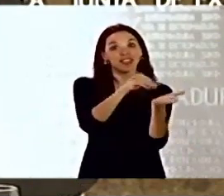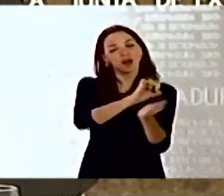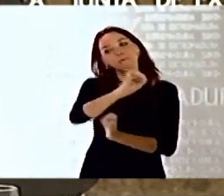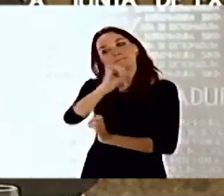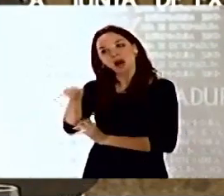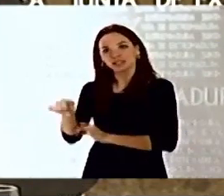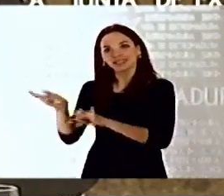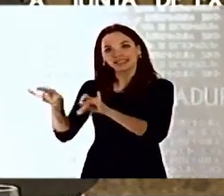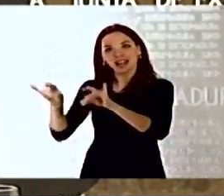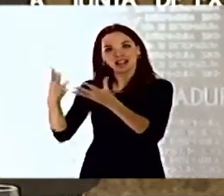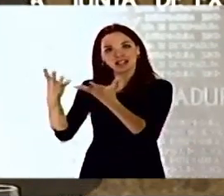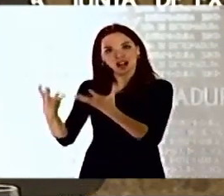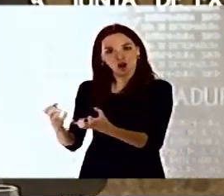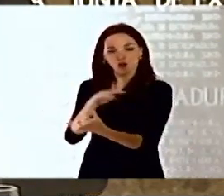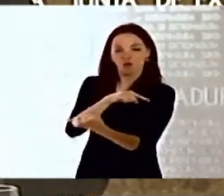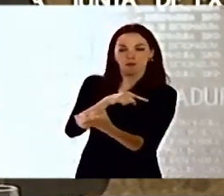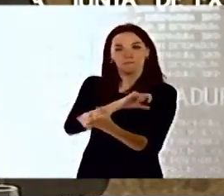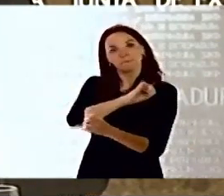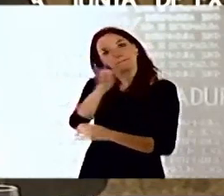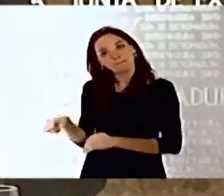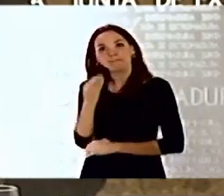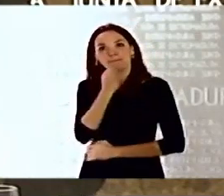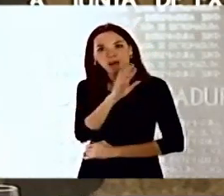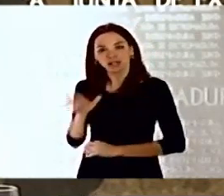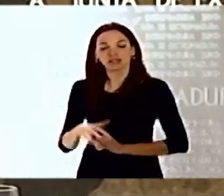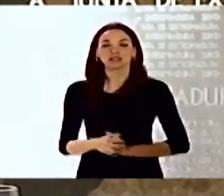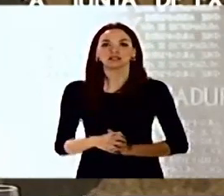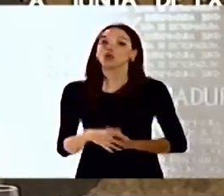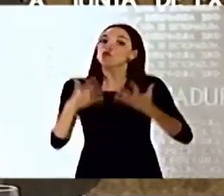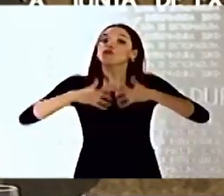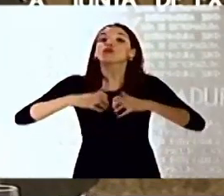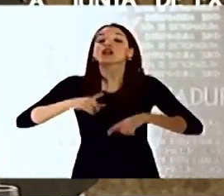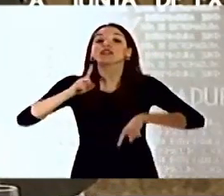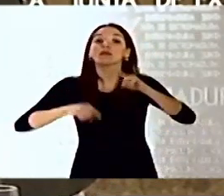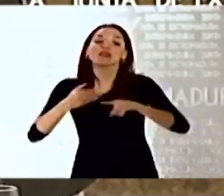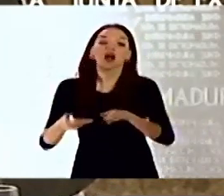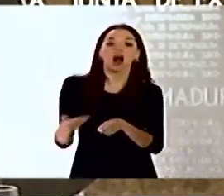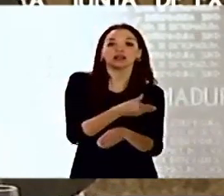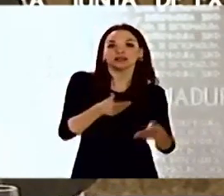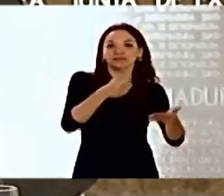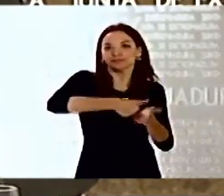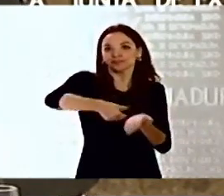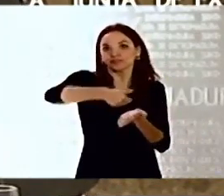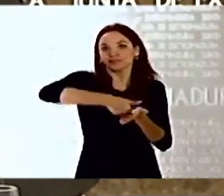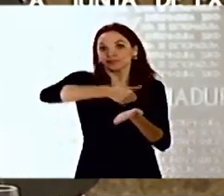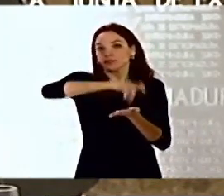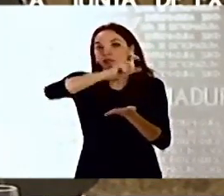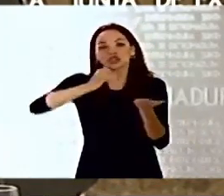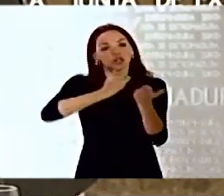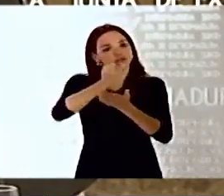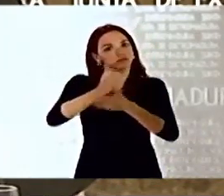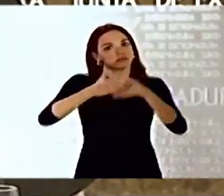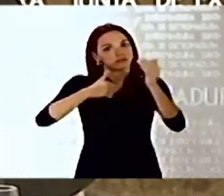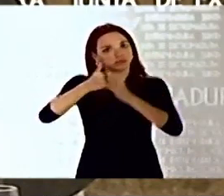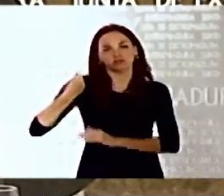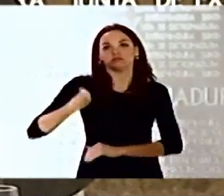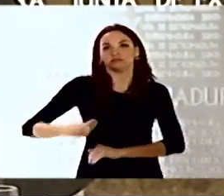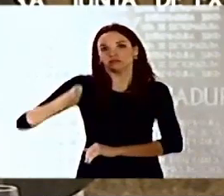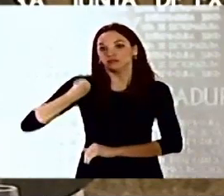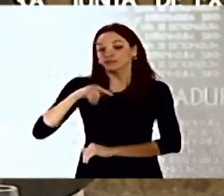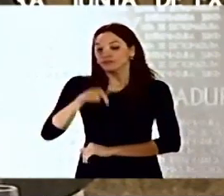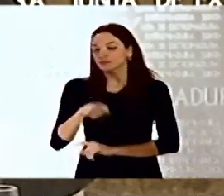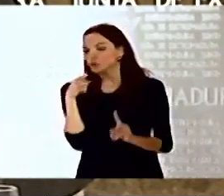secano. El funcionamiento previsto es a demanda previa del regante y con el fin de optimizar